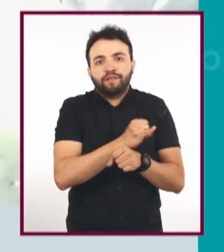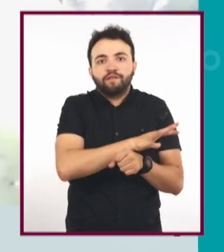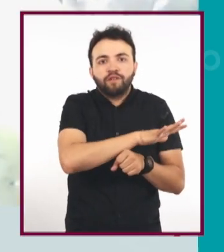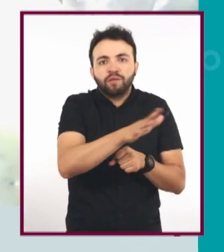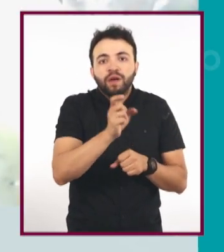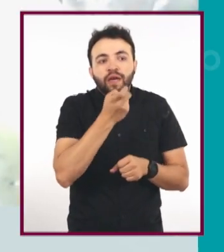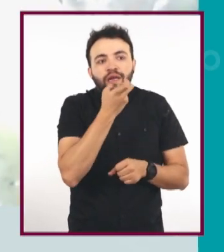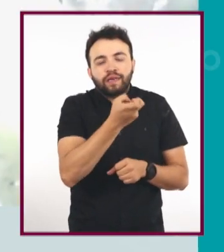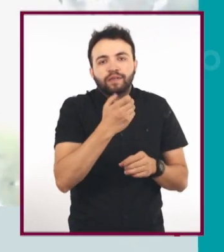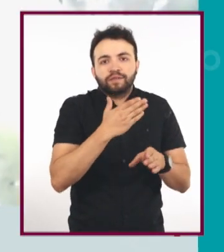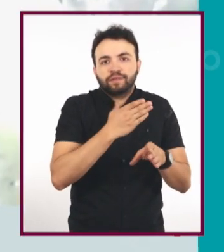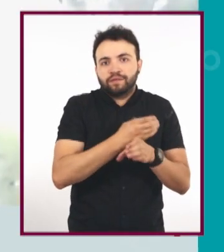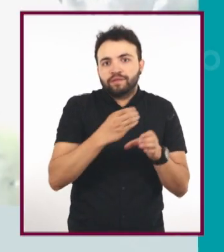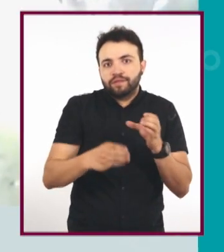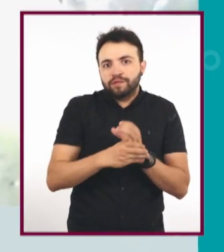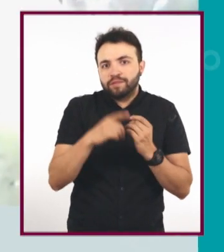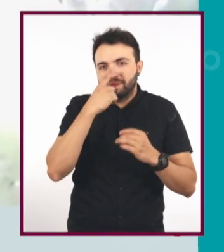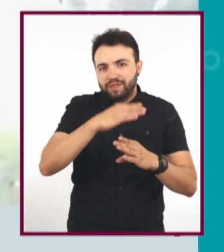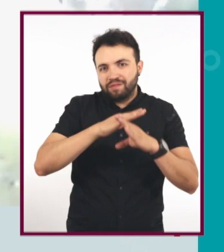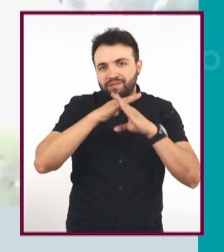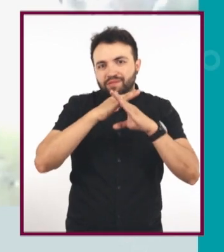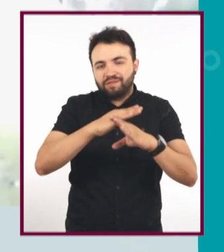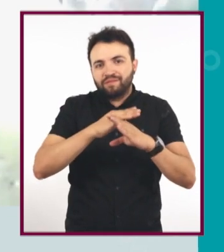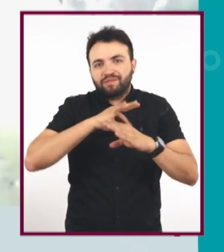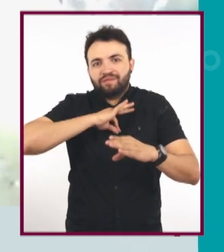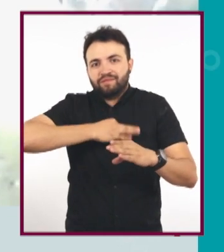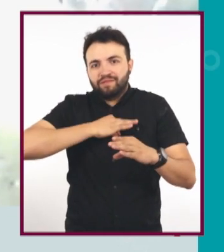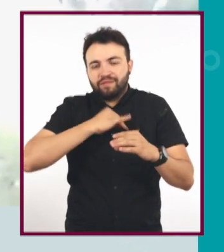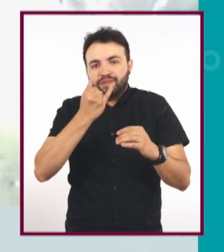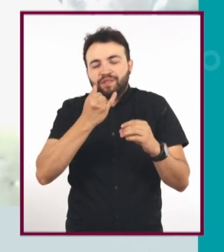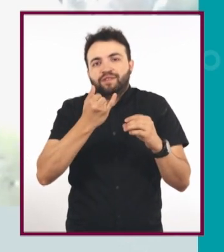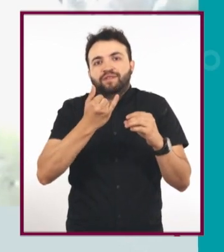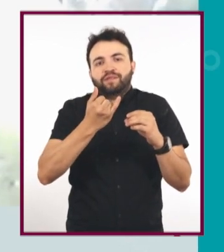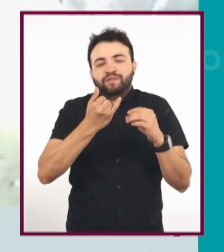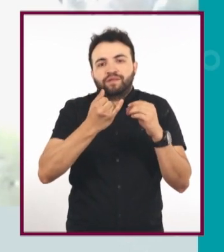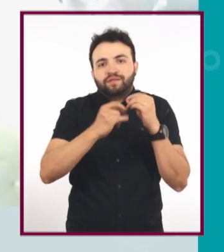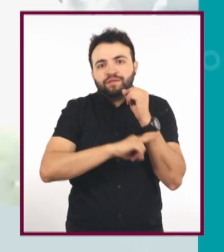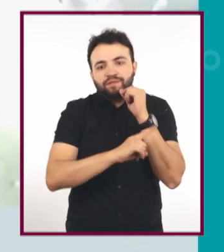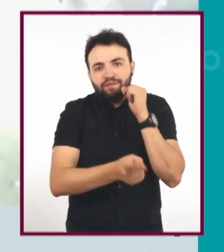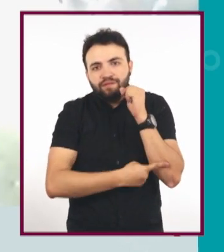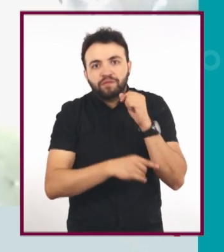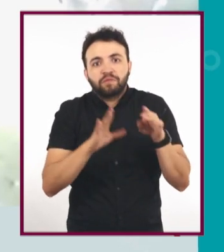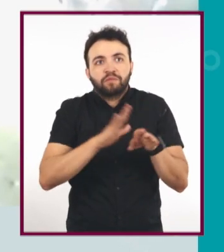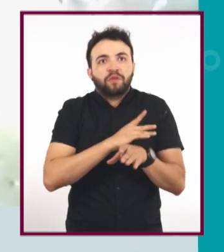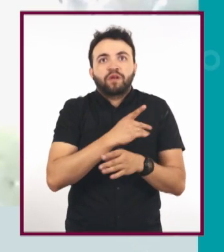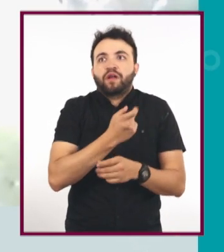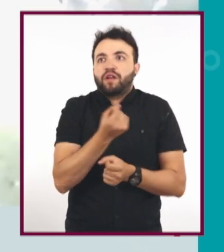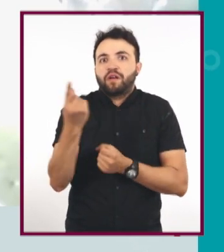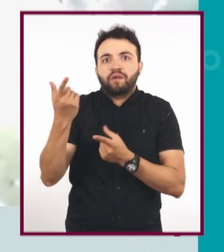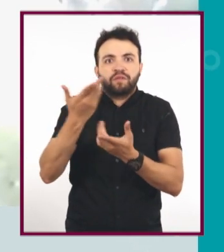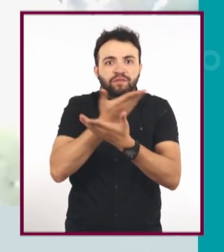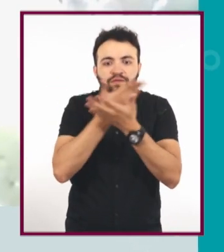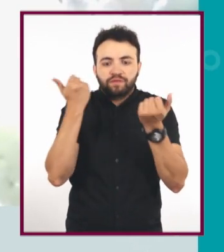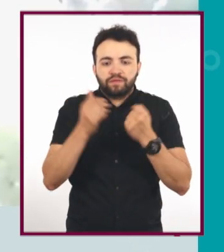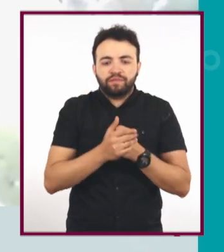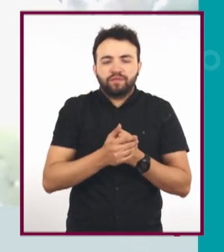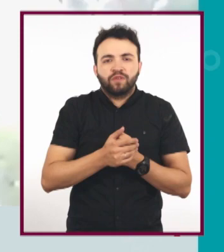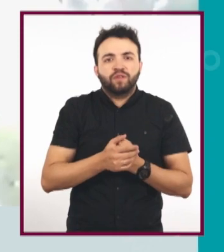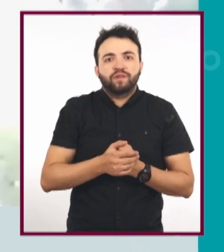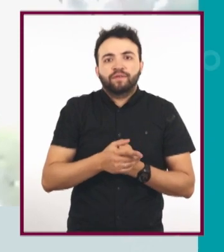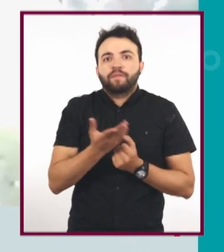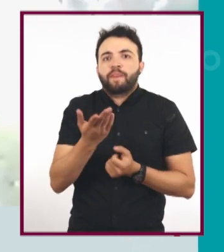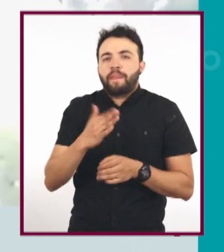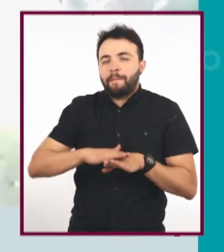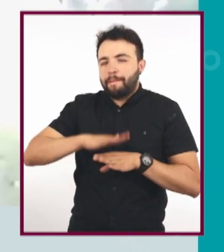Pues creo que yo me enfocaría en dos bases: en la confianza hacia los padres para contar pues